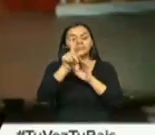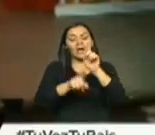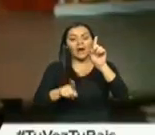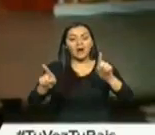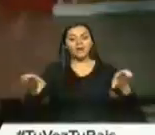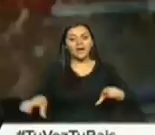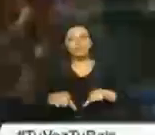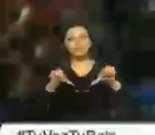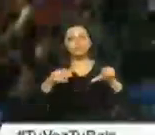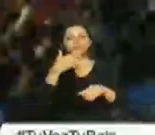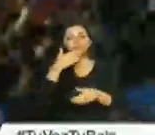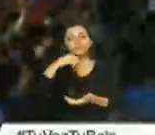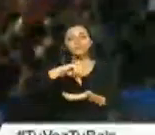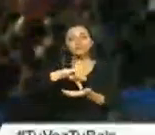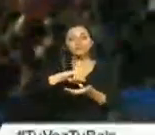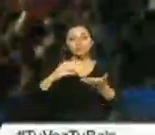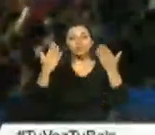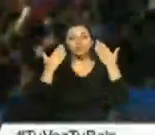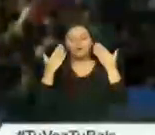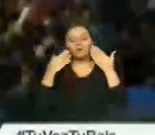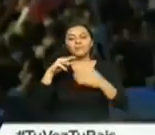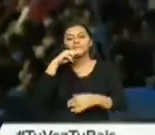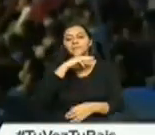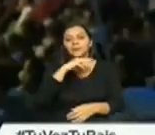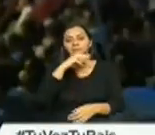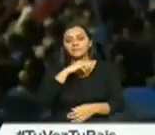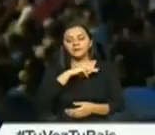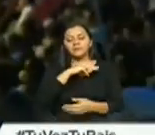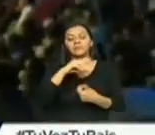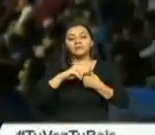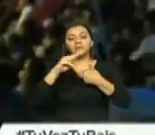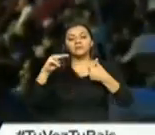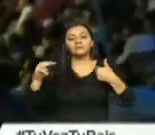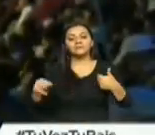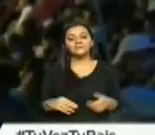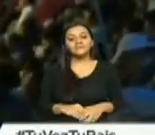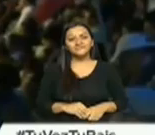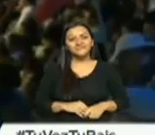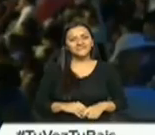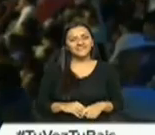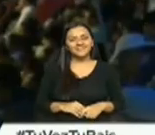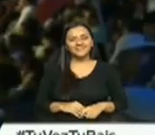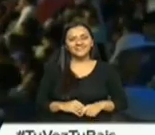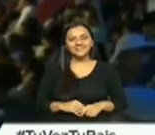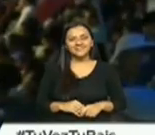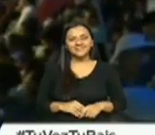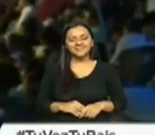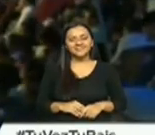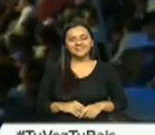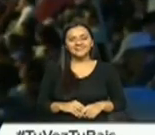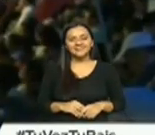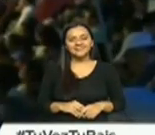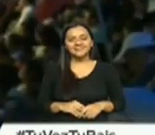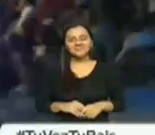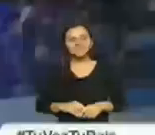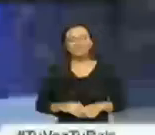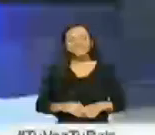algunas actividades en las ciudades de Guayaquil, Manta y Montecristi. Carolina Díaz, Noticiero Ciudadano.